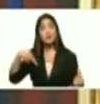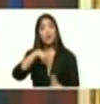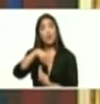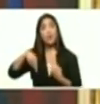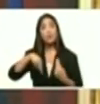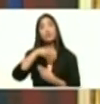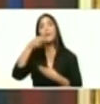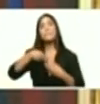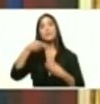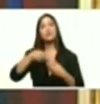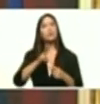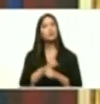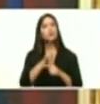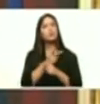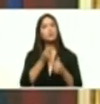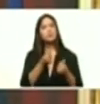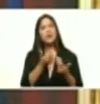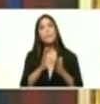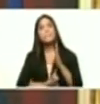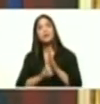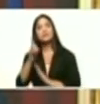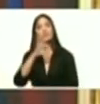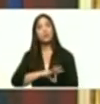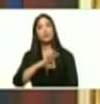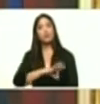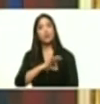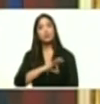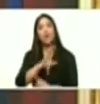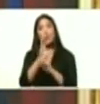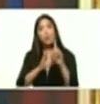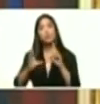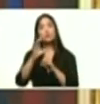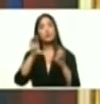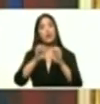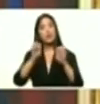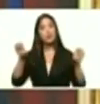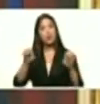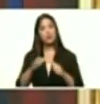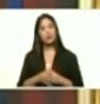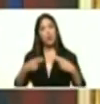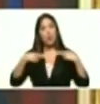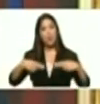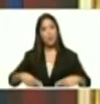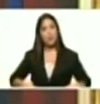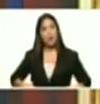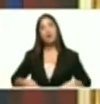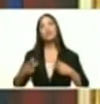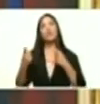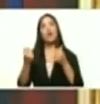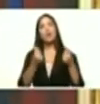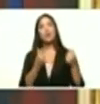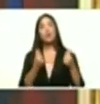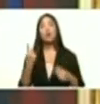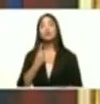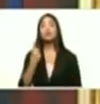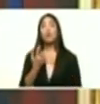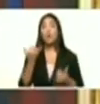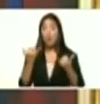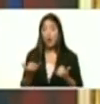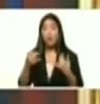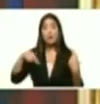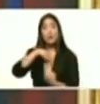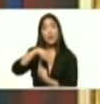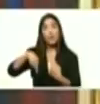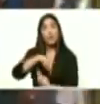el petróleo se utilizó, para el desarrollo social, cultural, educativo, humano, económico, solo, en esta época,